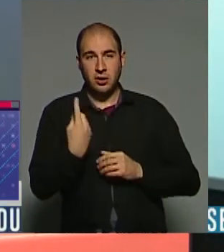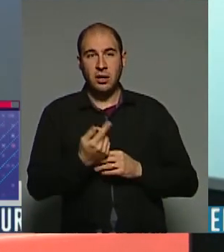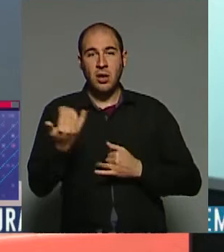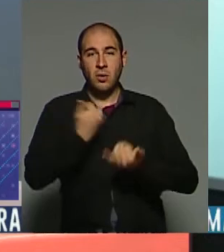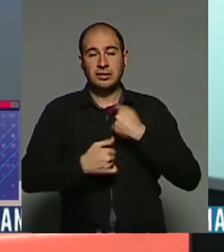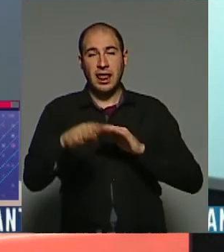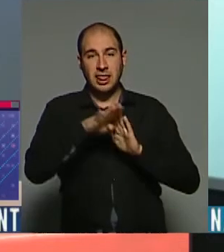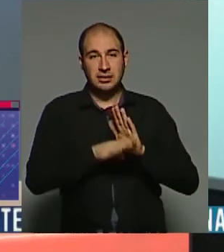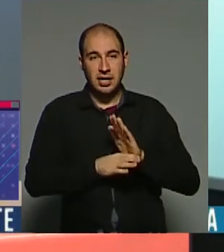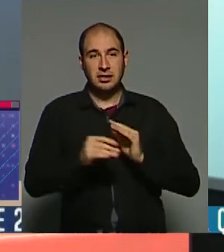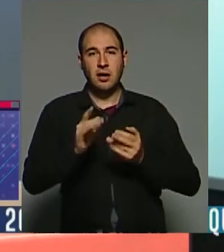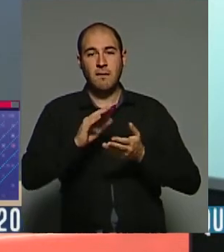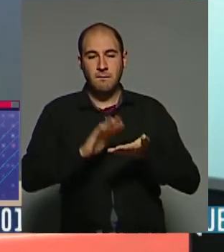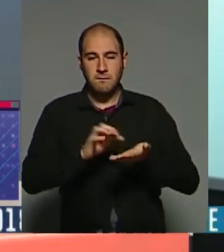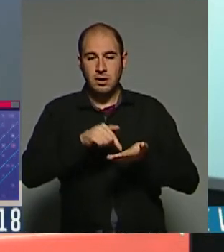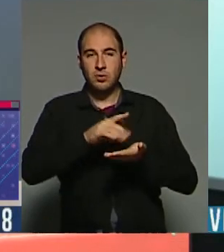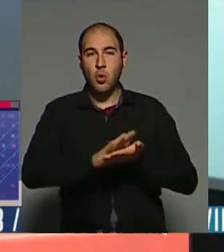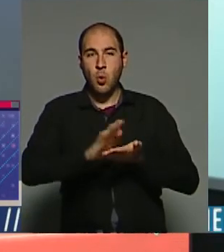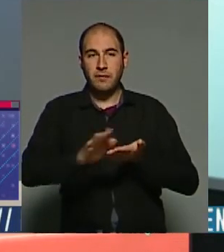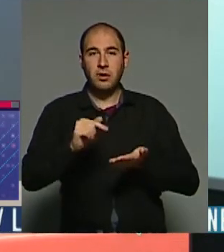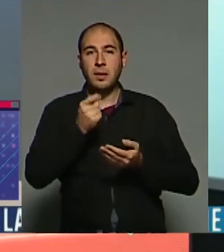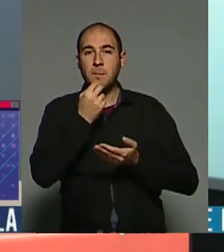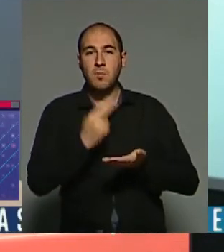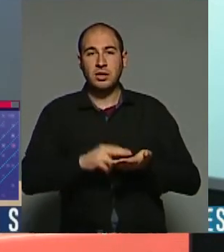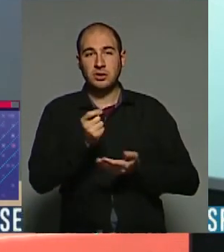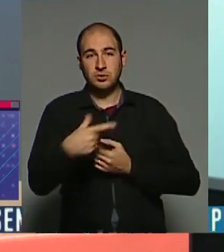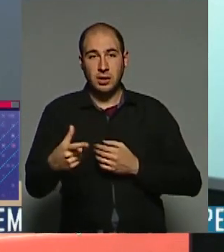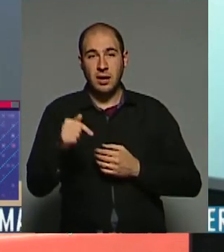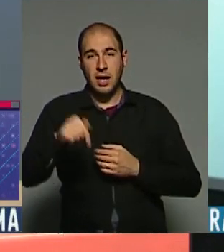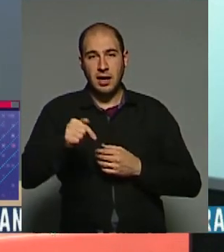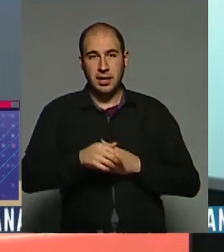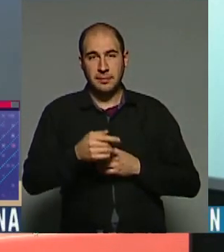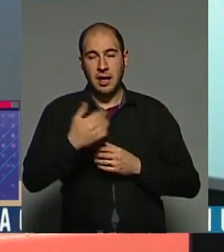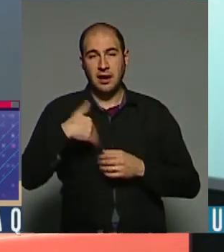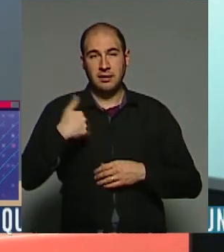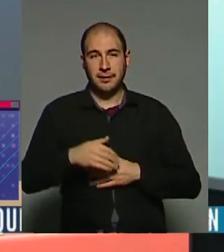dándonos detalles sobre este nuevo piso de ganancias aquí en la República Argentina.